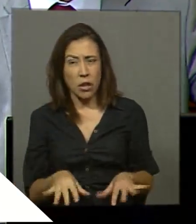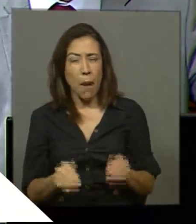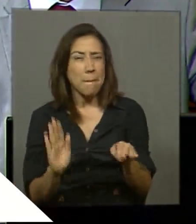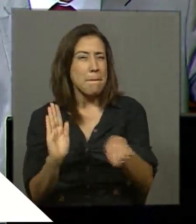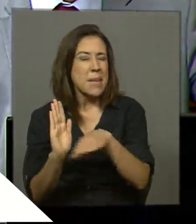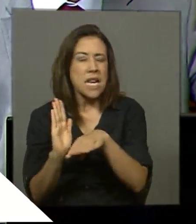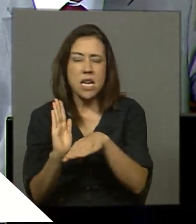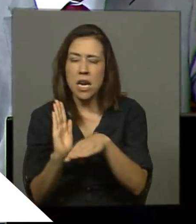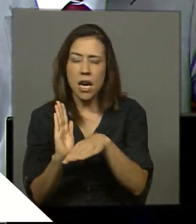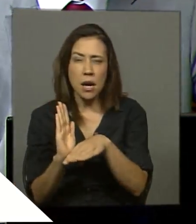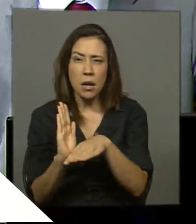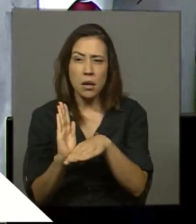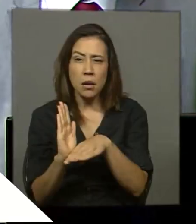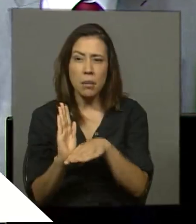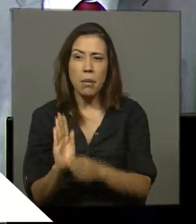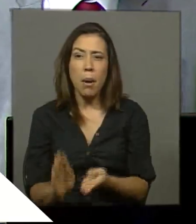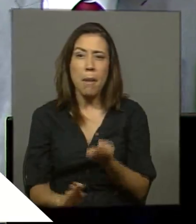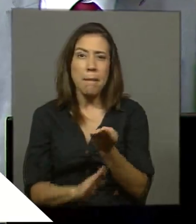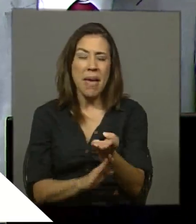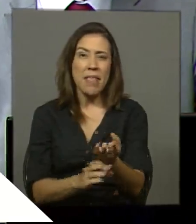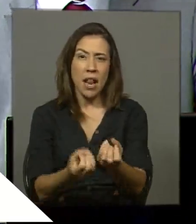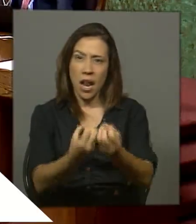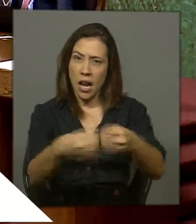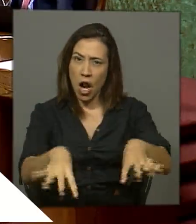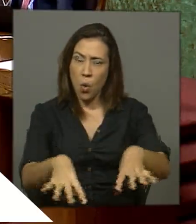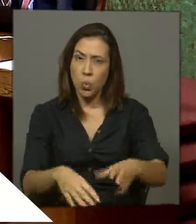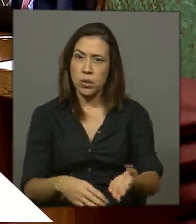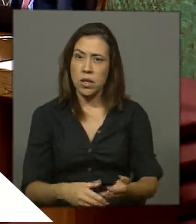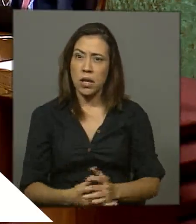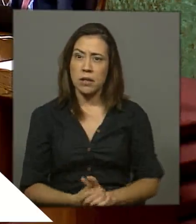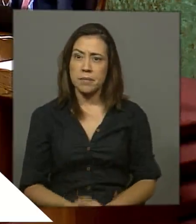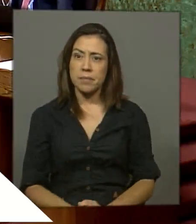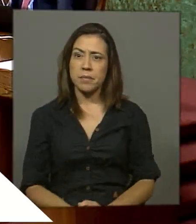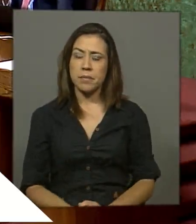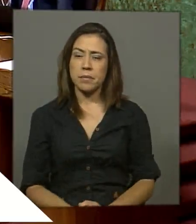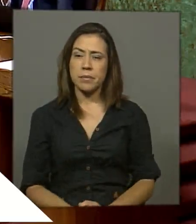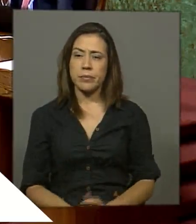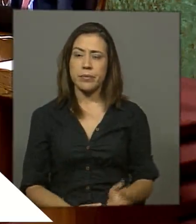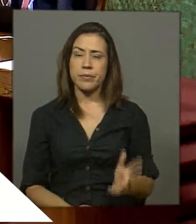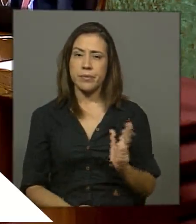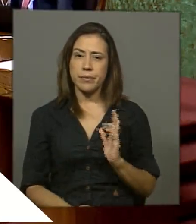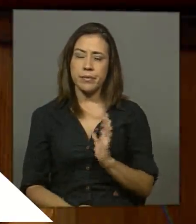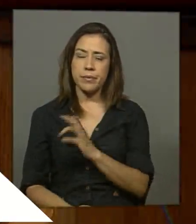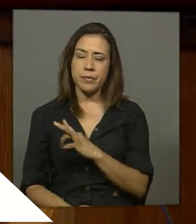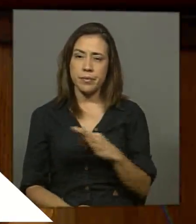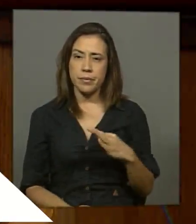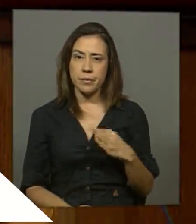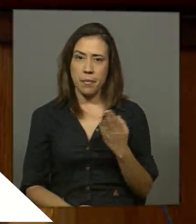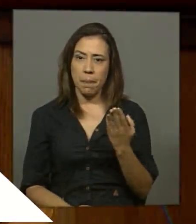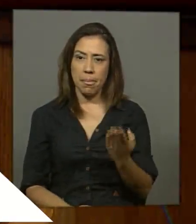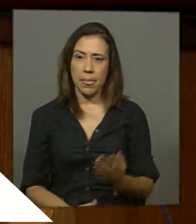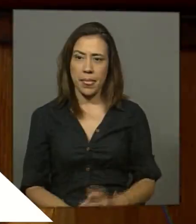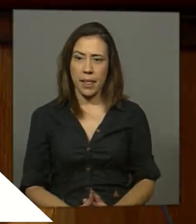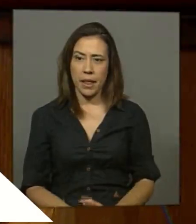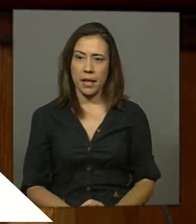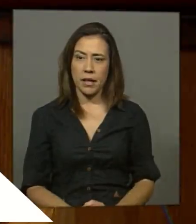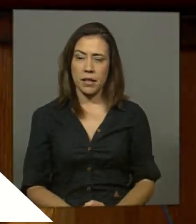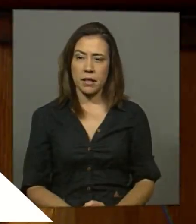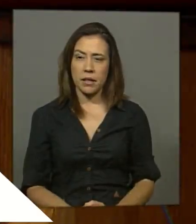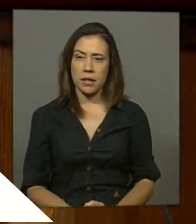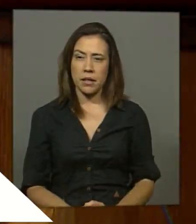mínimo era pedirle la renuncia señor ministro Le ofrezco la palabra